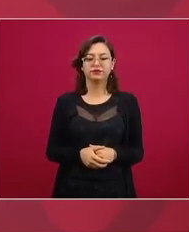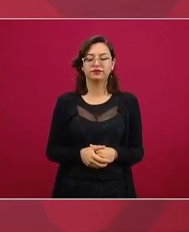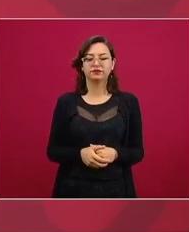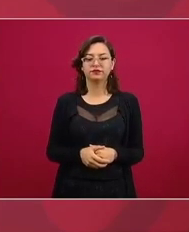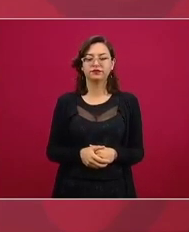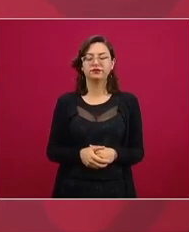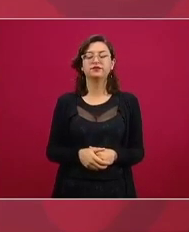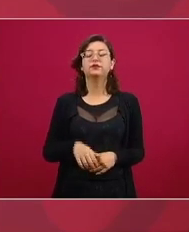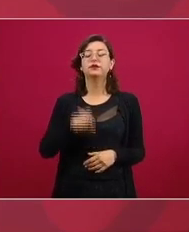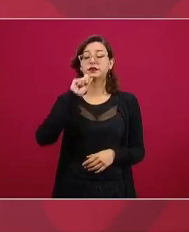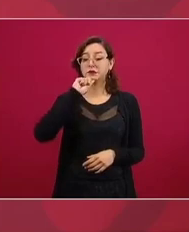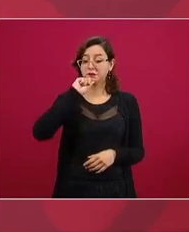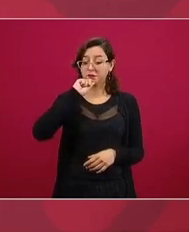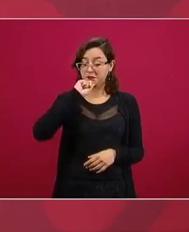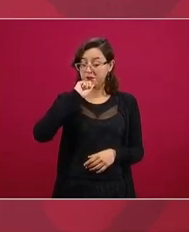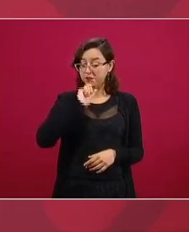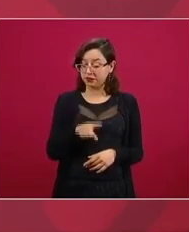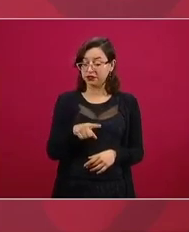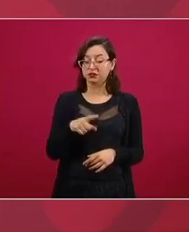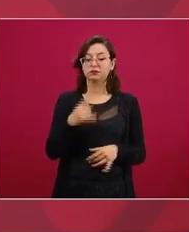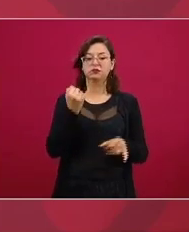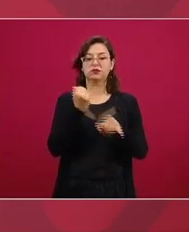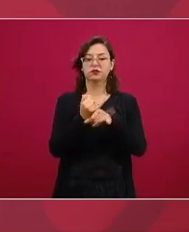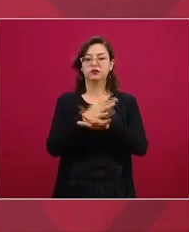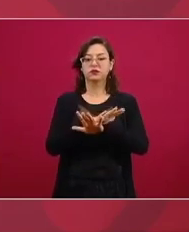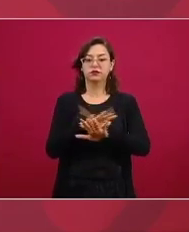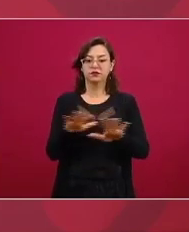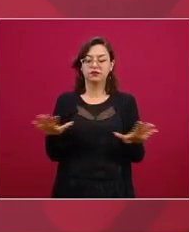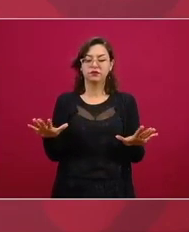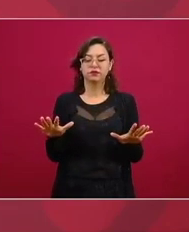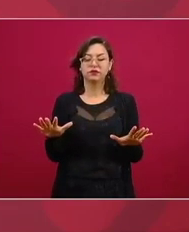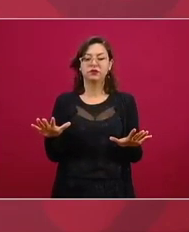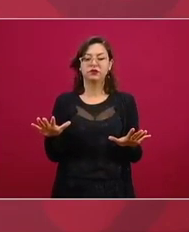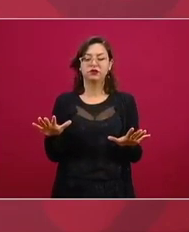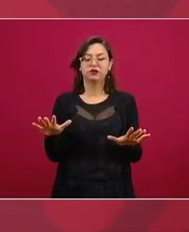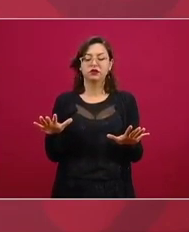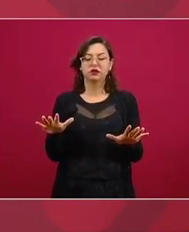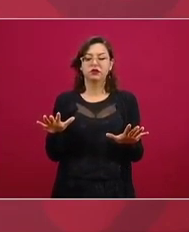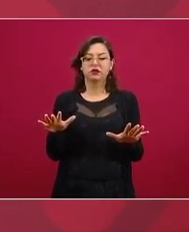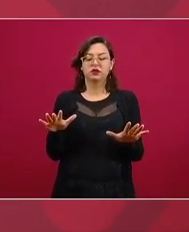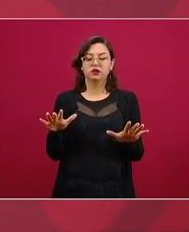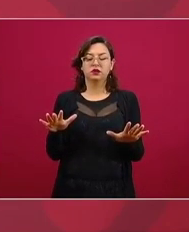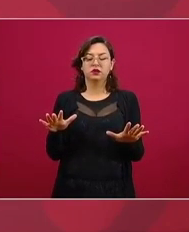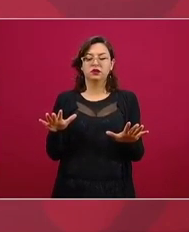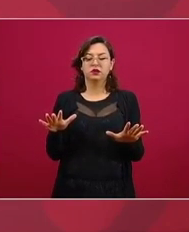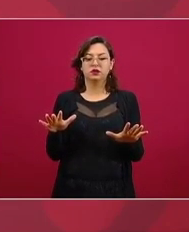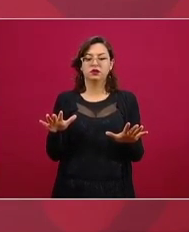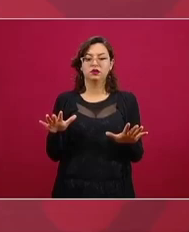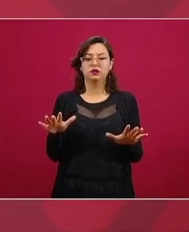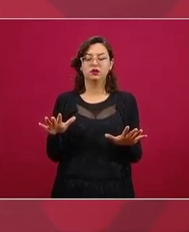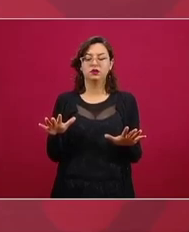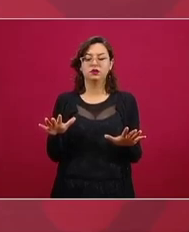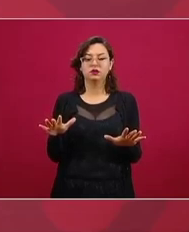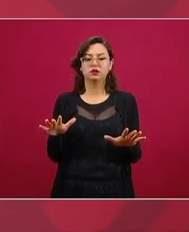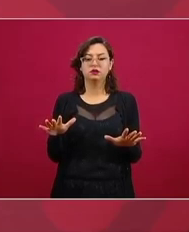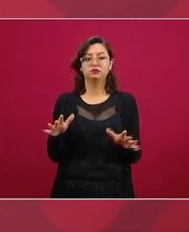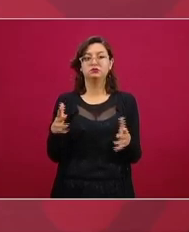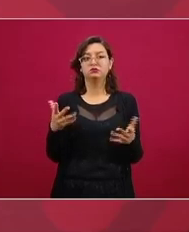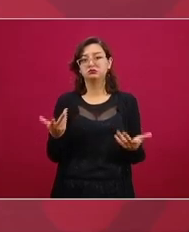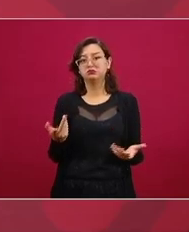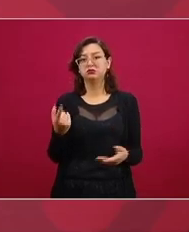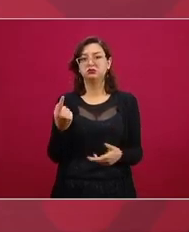También Marcelo va a informarnos sobre un acuerdo, yo